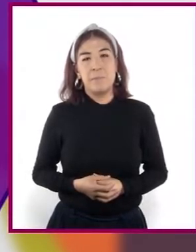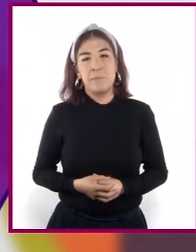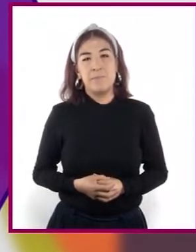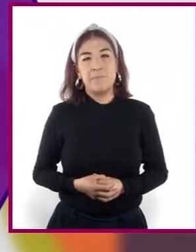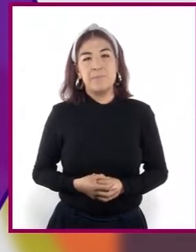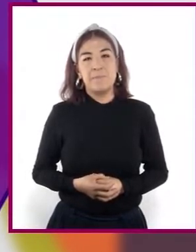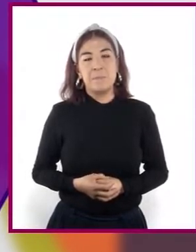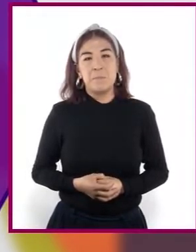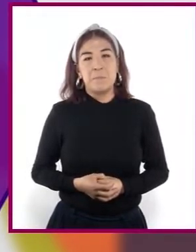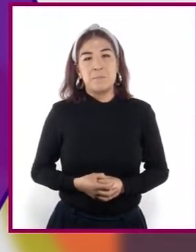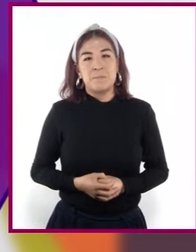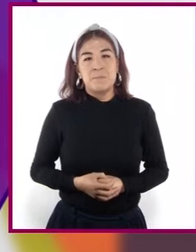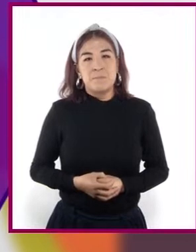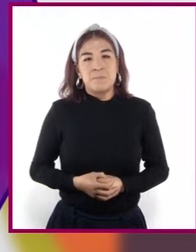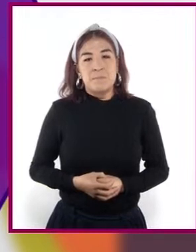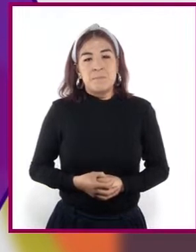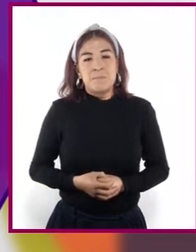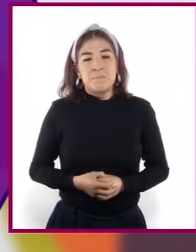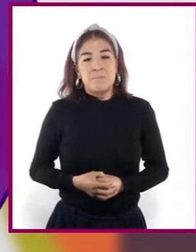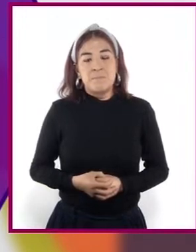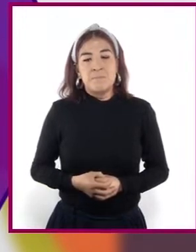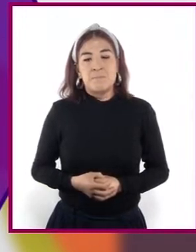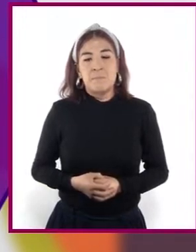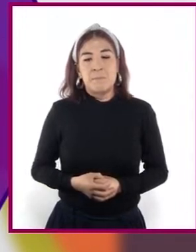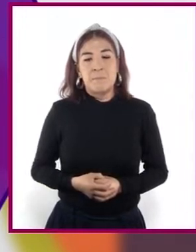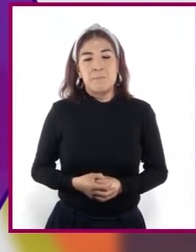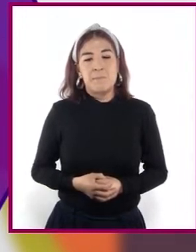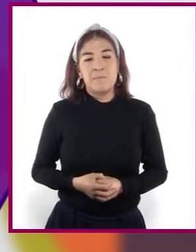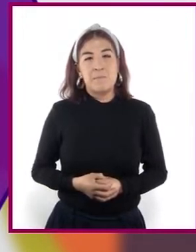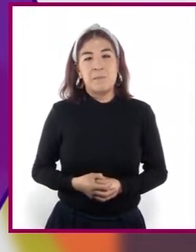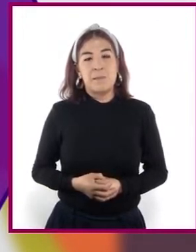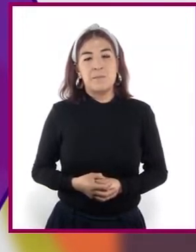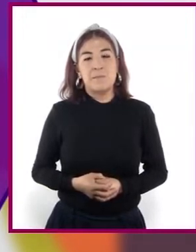la misma proporción. El cociente entre los valores